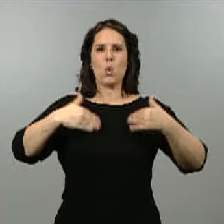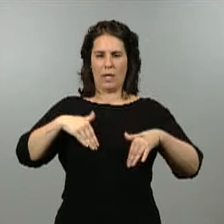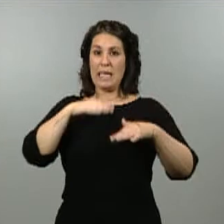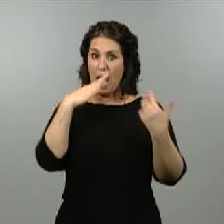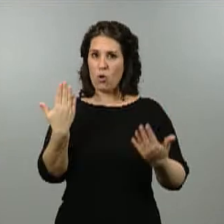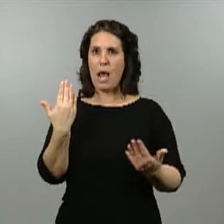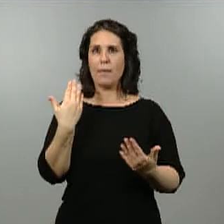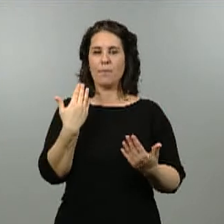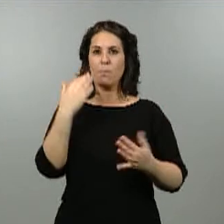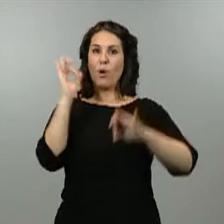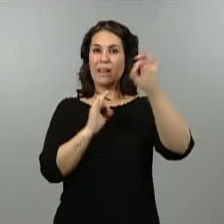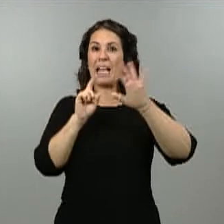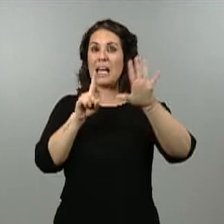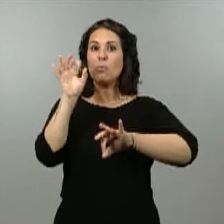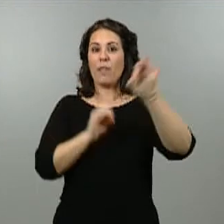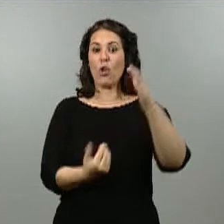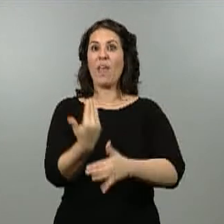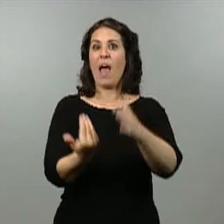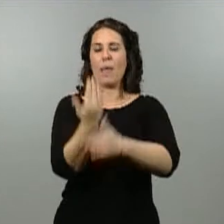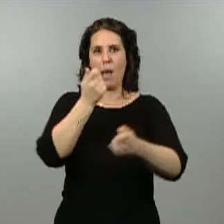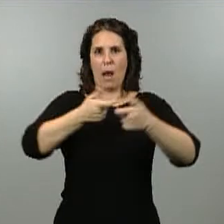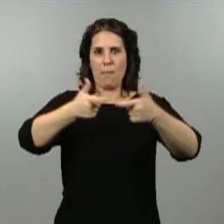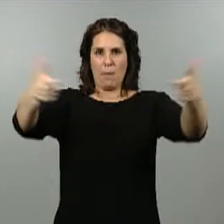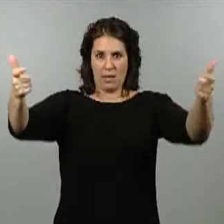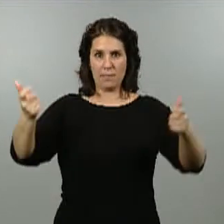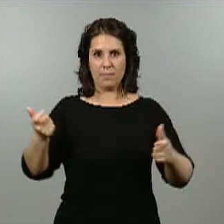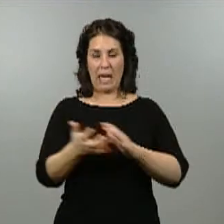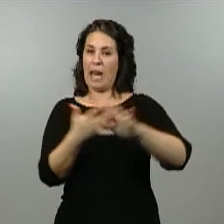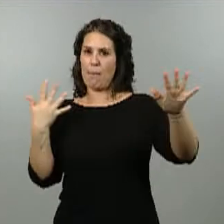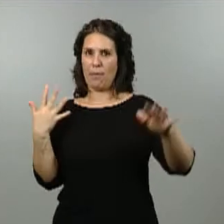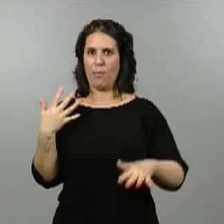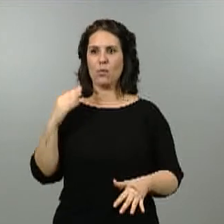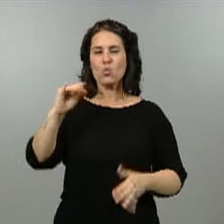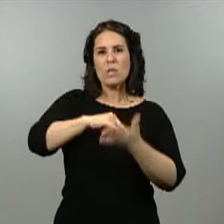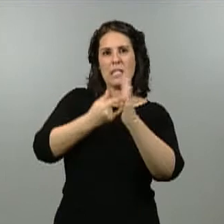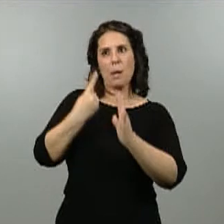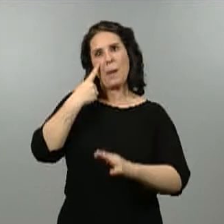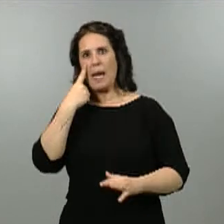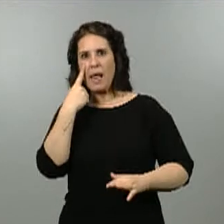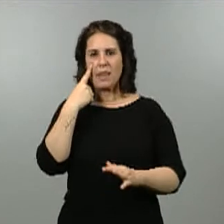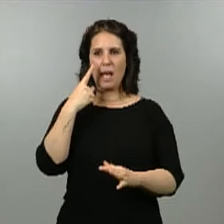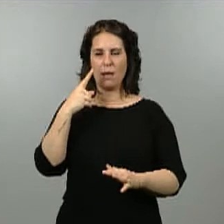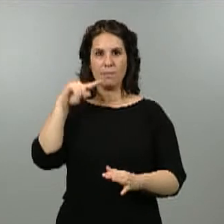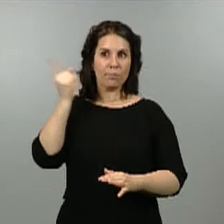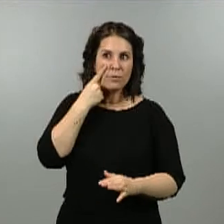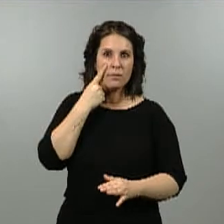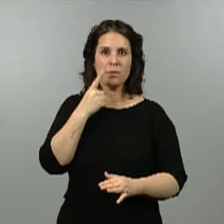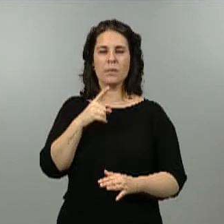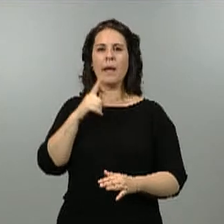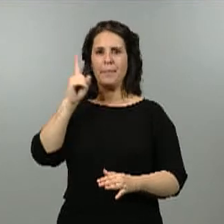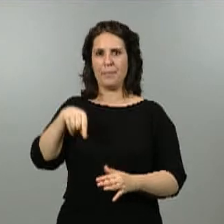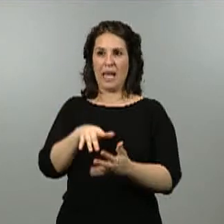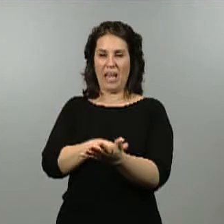6%. Entendemos que los sistemas de vigilancia y los sistemas para detectar los casos tienen también influencia en todas estas